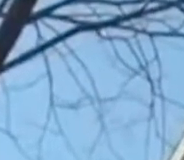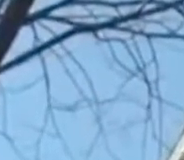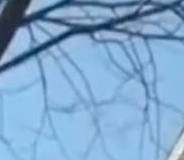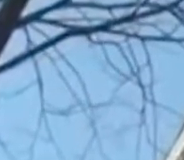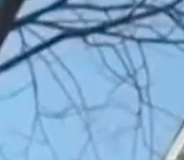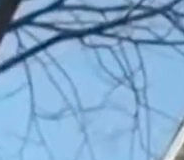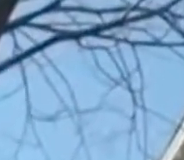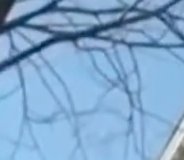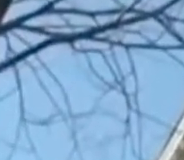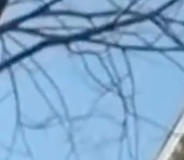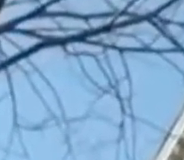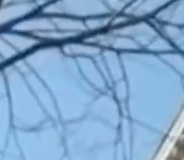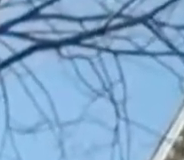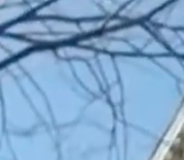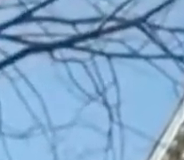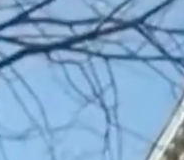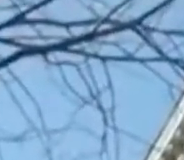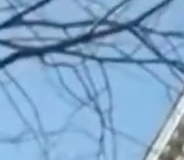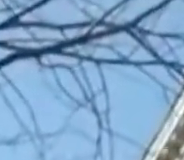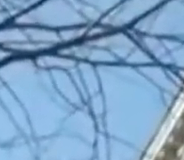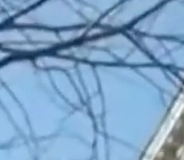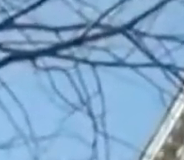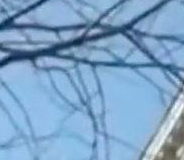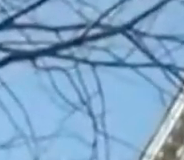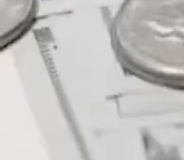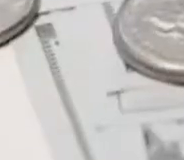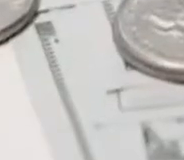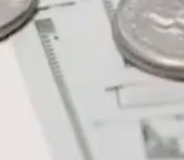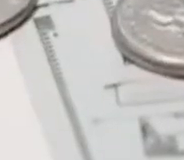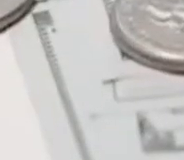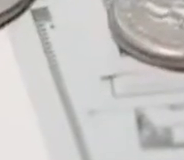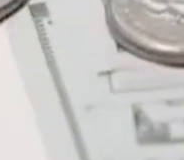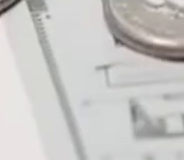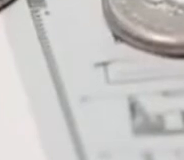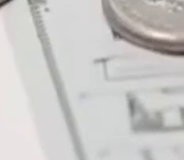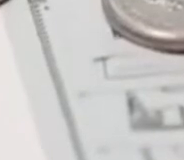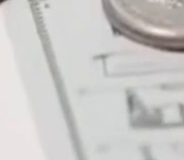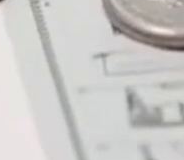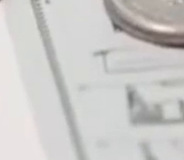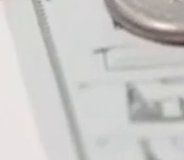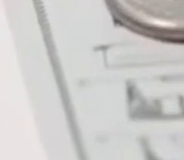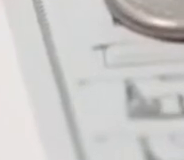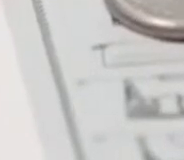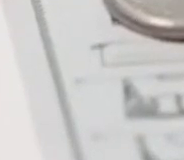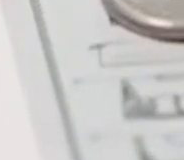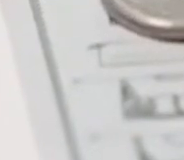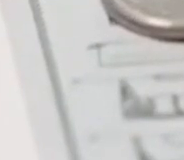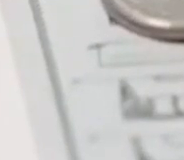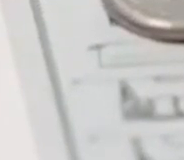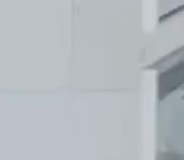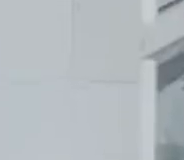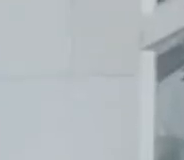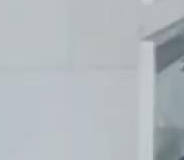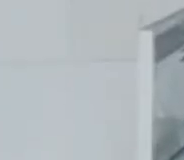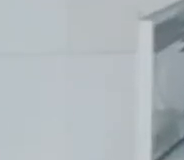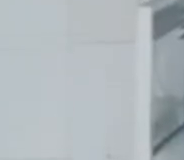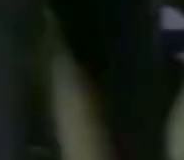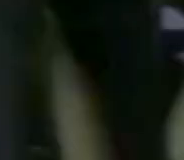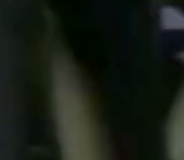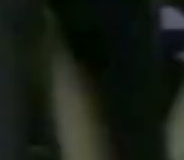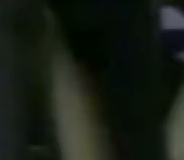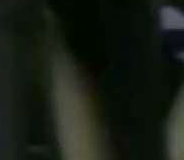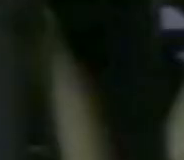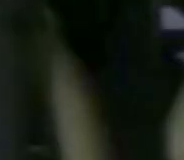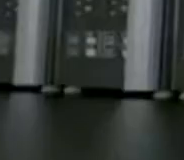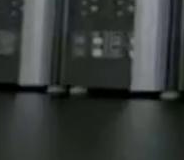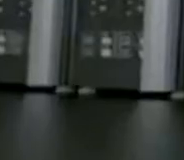Criminales del Servicio de Rentas Internas Federal, IRS, con el fin de combatir la evasión contributiva en Puerto Rico. Estamos